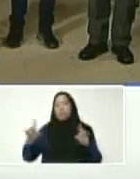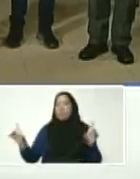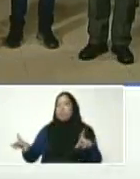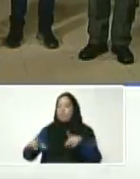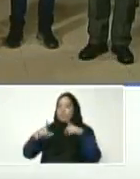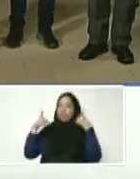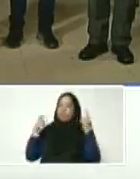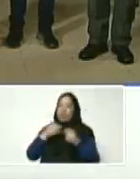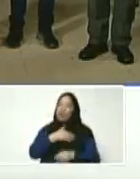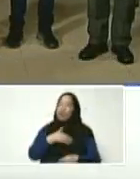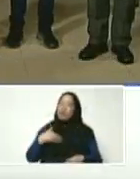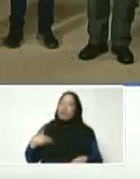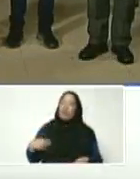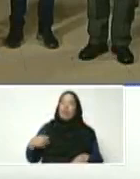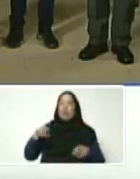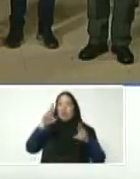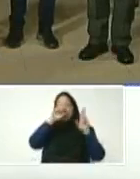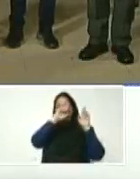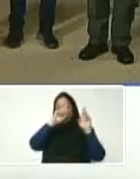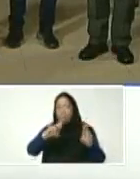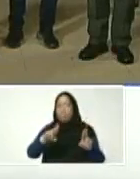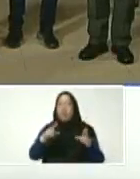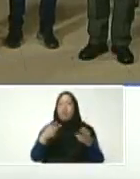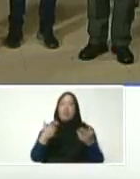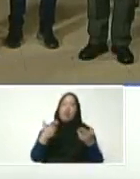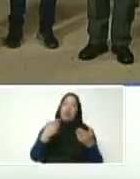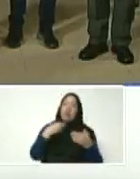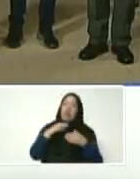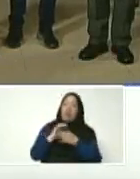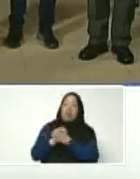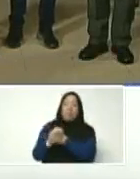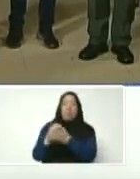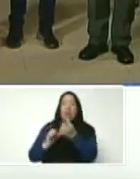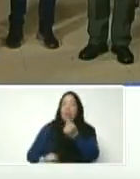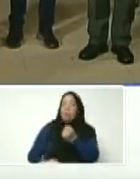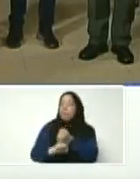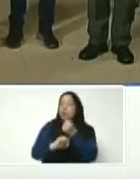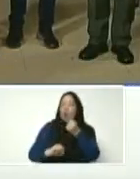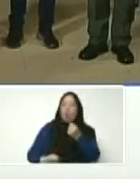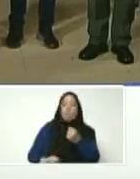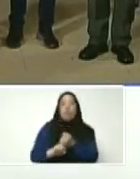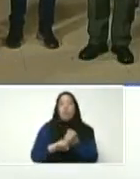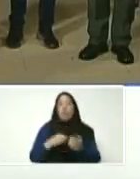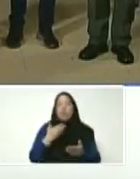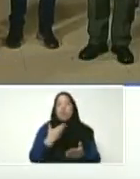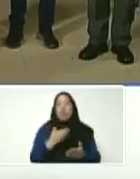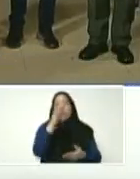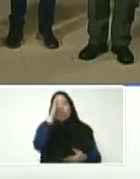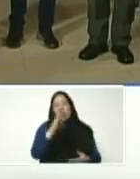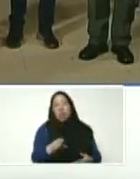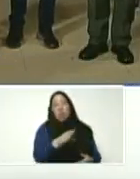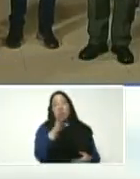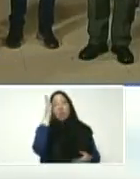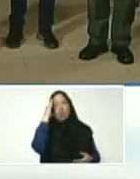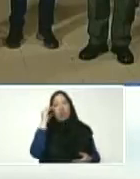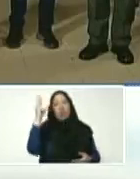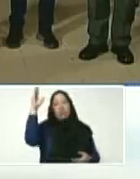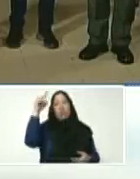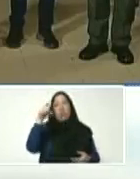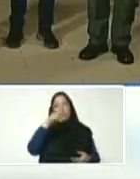que lo quiere, lo respeta, lo admira y le reitera siempre el apoyo incondicional. Que Dios lo bendiga, presidente. Adelante.